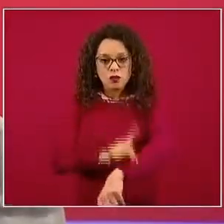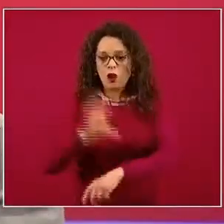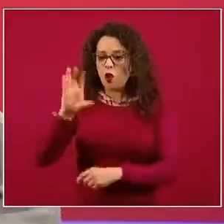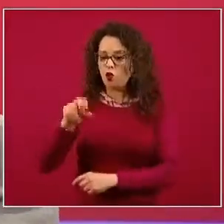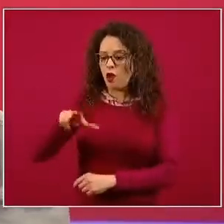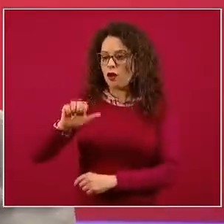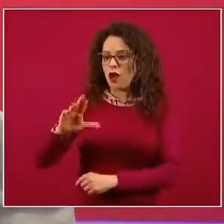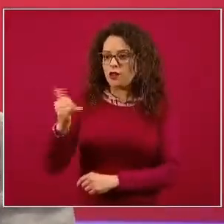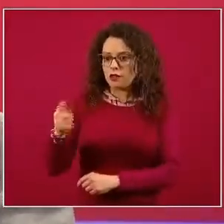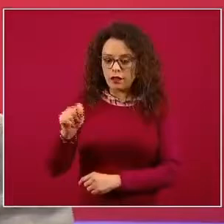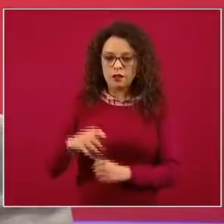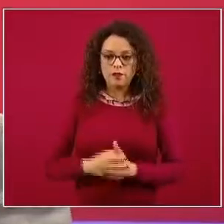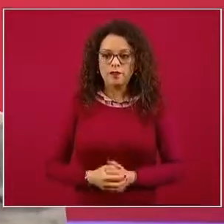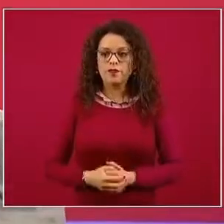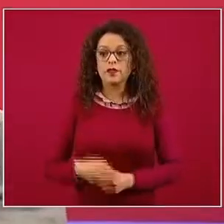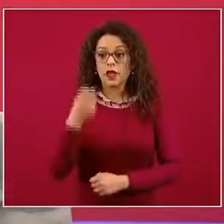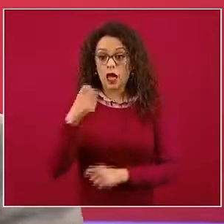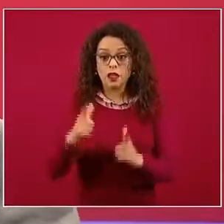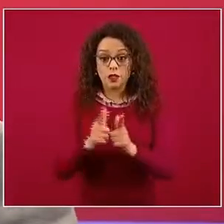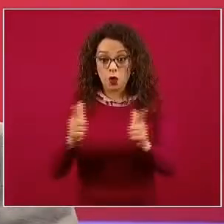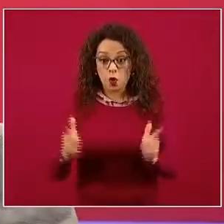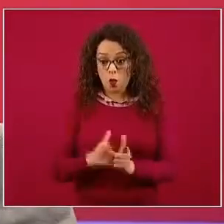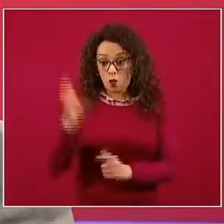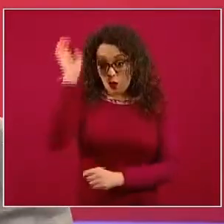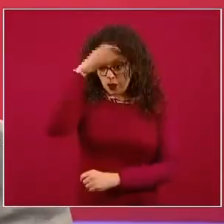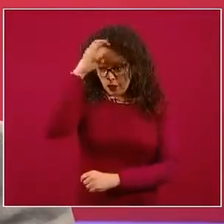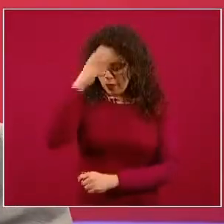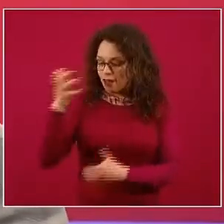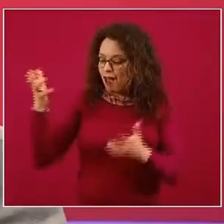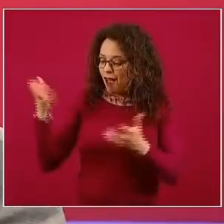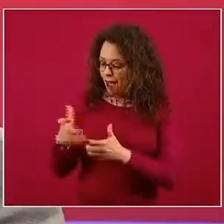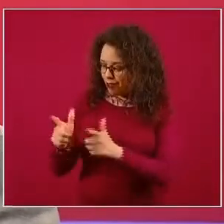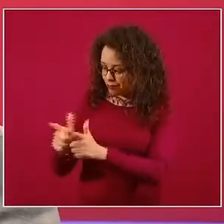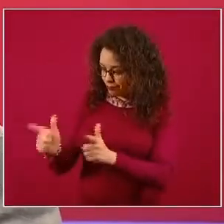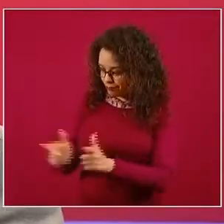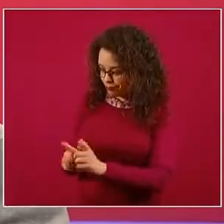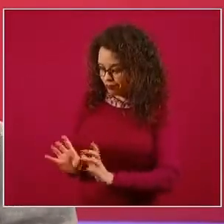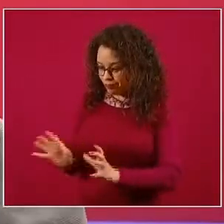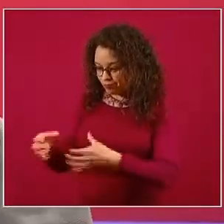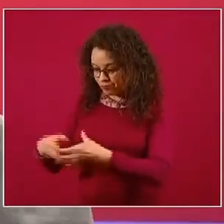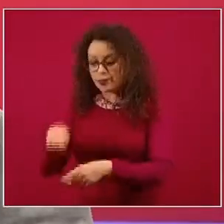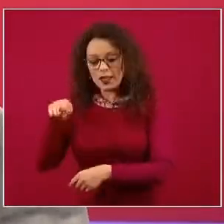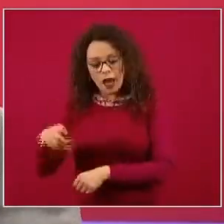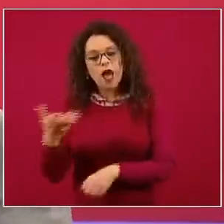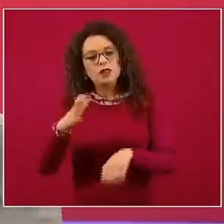Builla integró un grupo científico que evaluó esta vacuna.